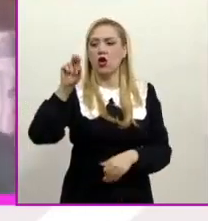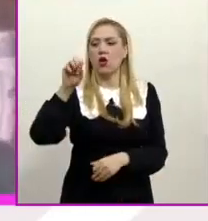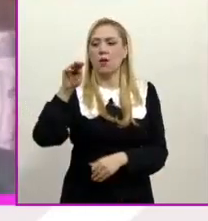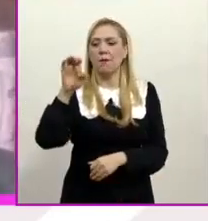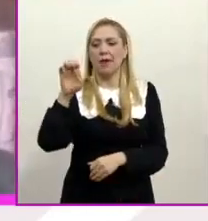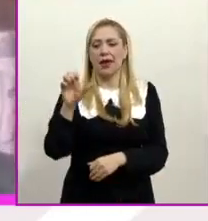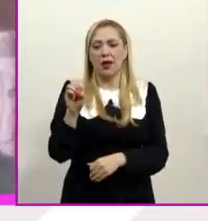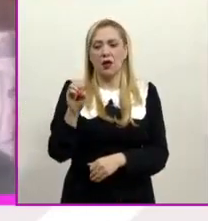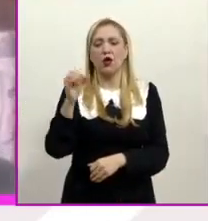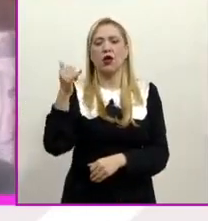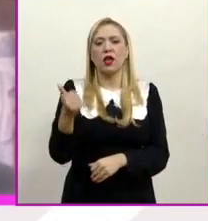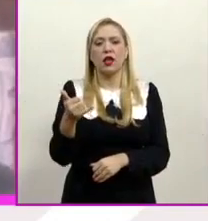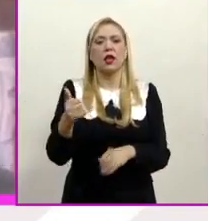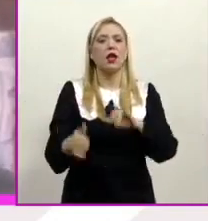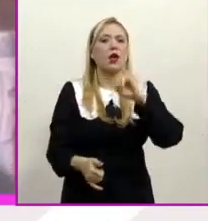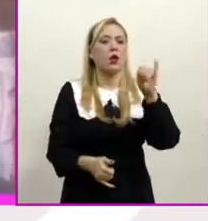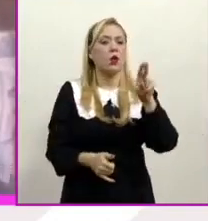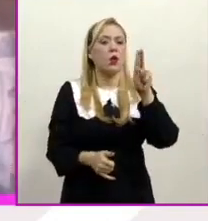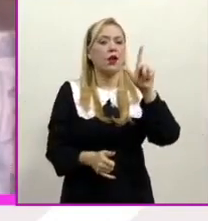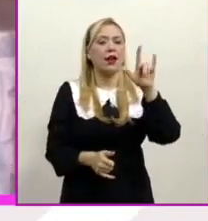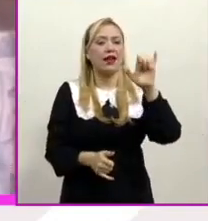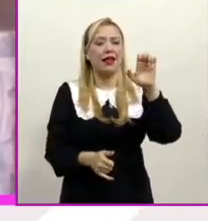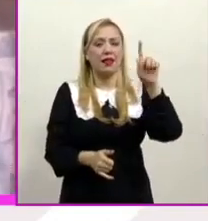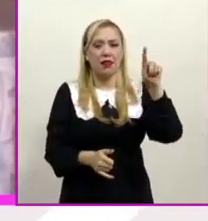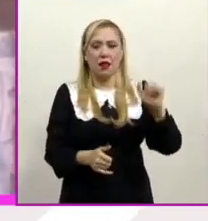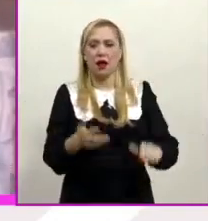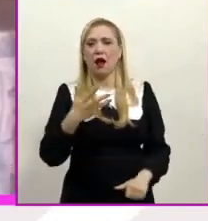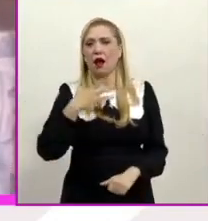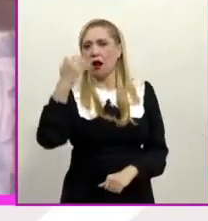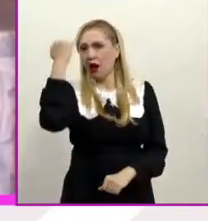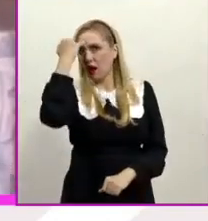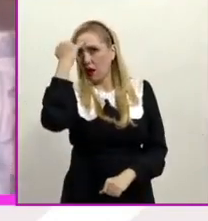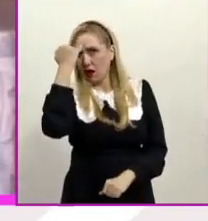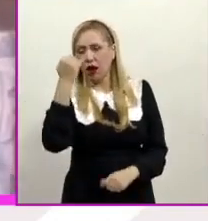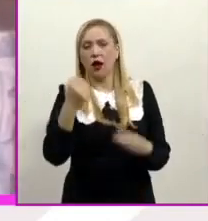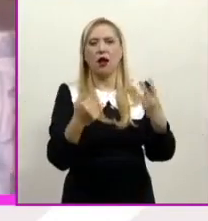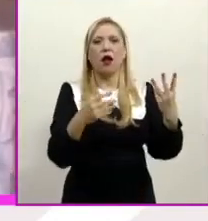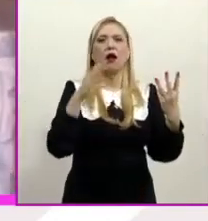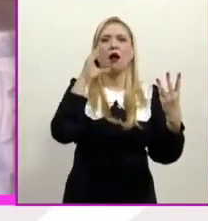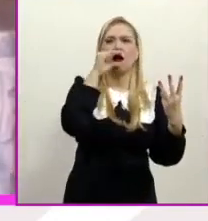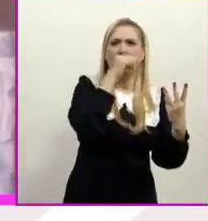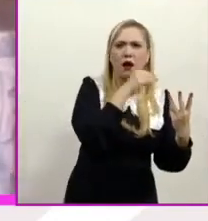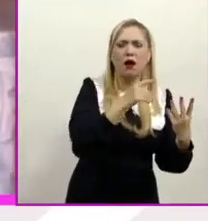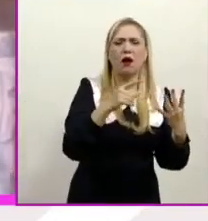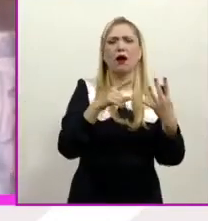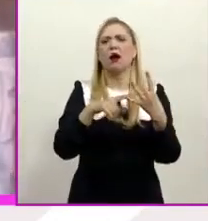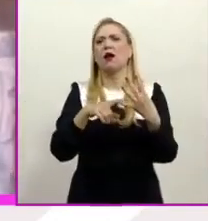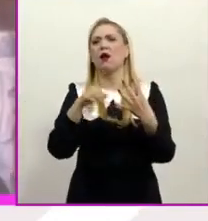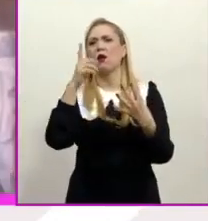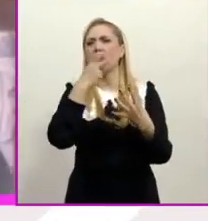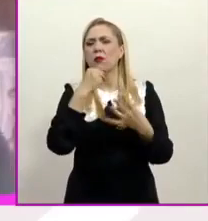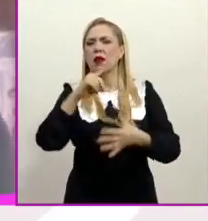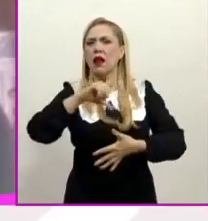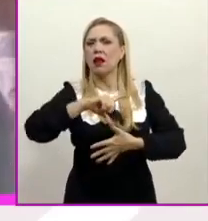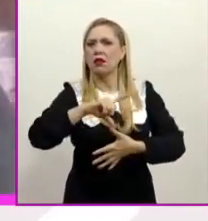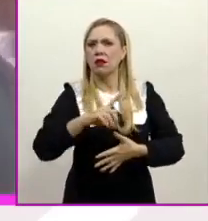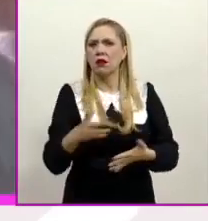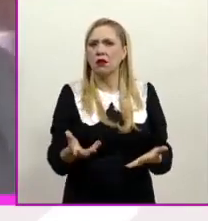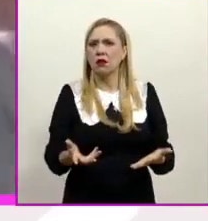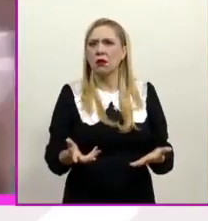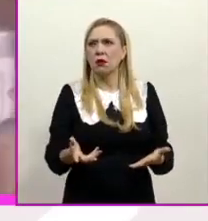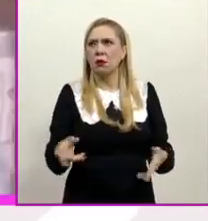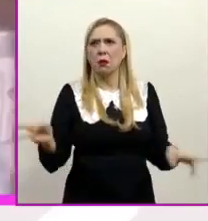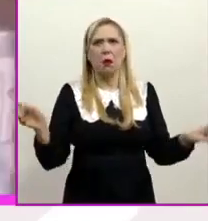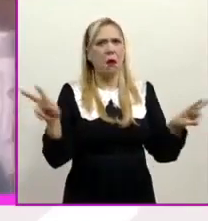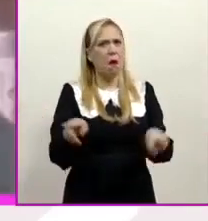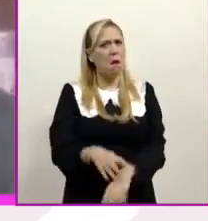National Theatre, que tiene un hindú, que tiene 3 afros, que tiene un latino, y no lo cuestionan, no